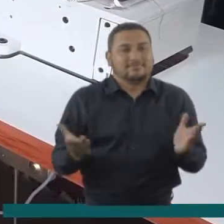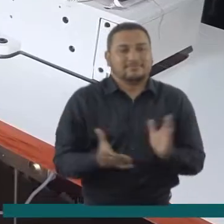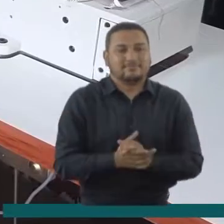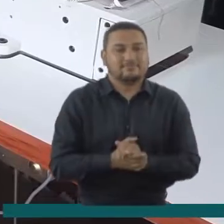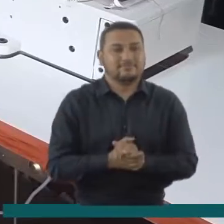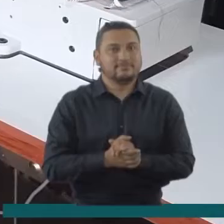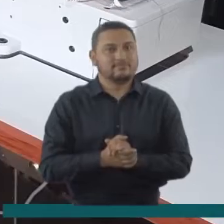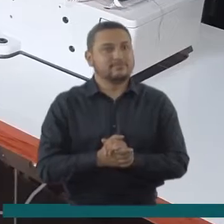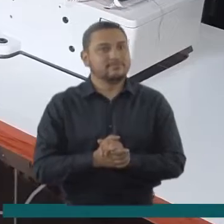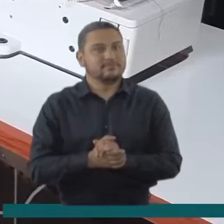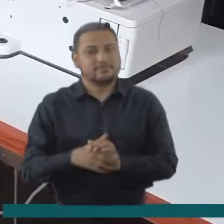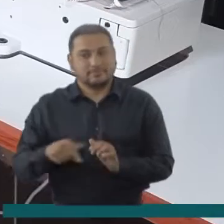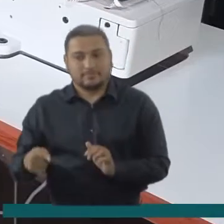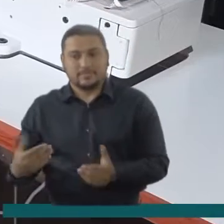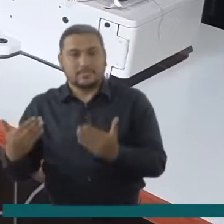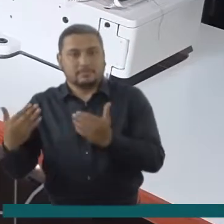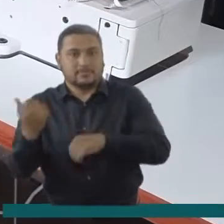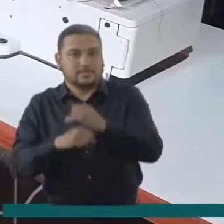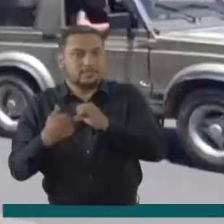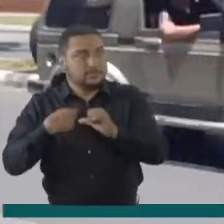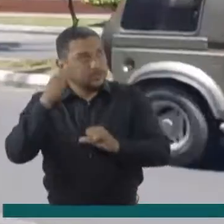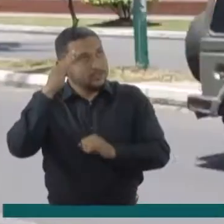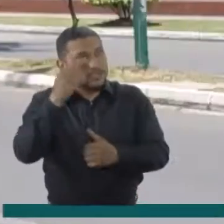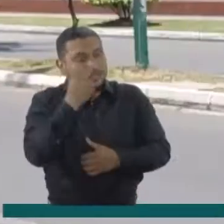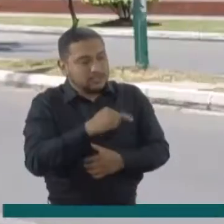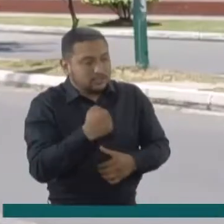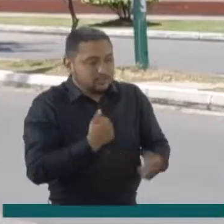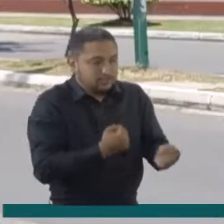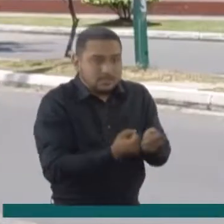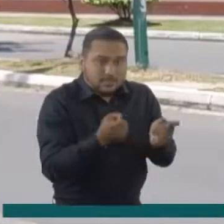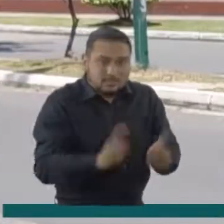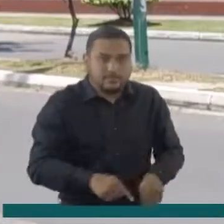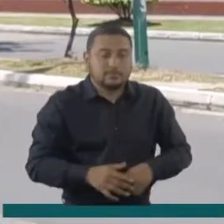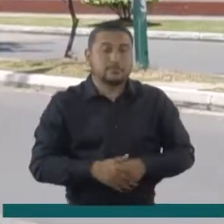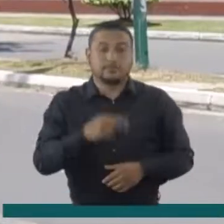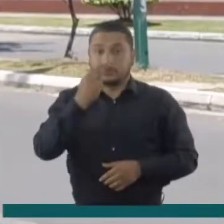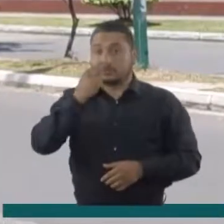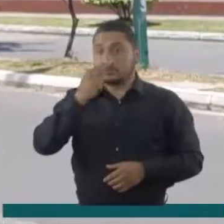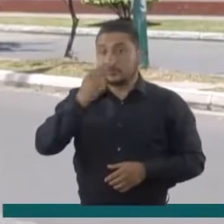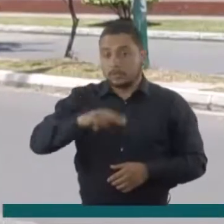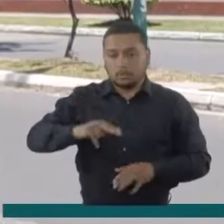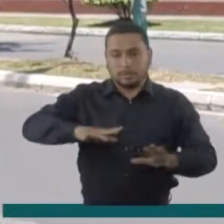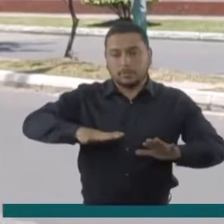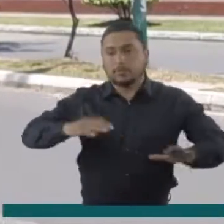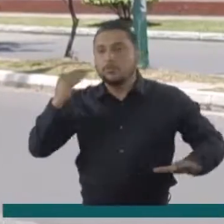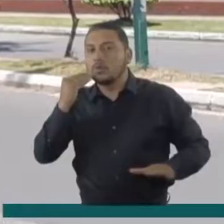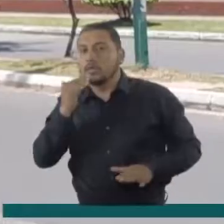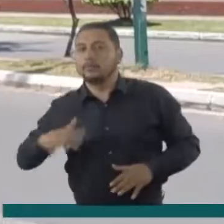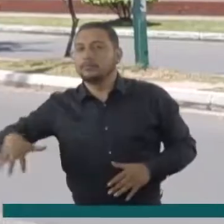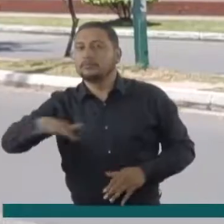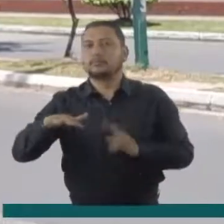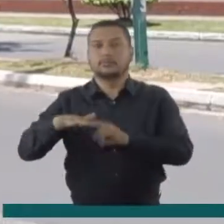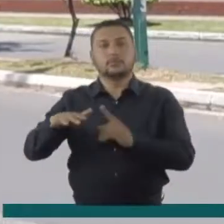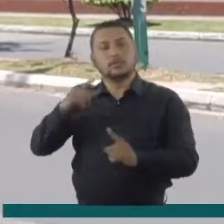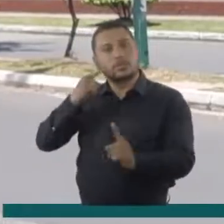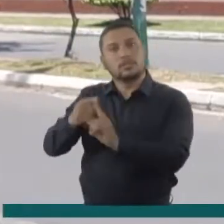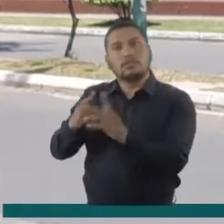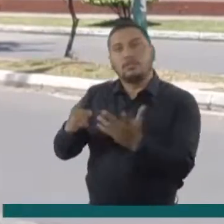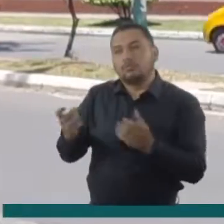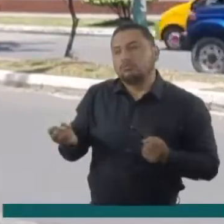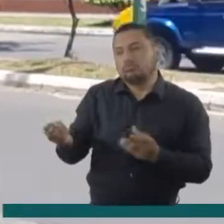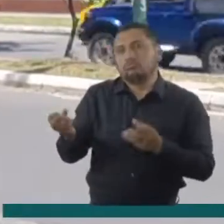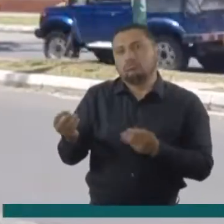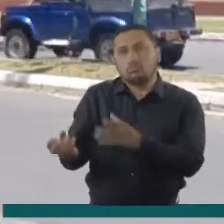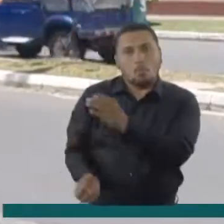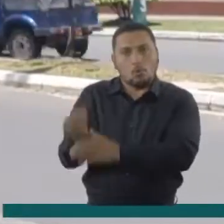ser, como dice, el futuro para mí, para mi hijo. Este incentivo busca hacer de las mujeres beneficiadas personas más productivas y brindarles la